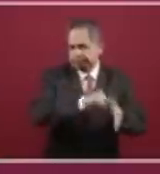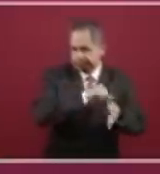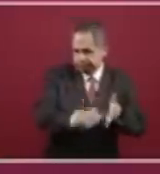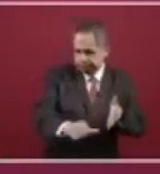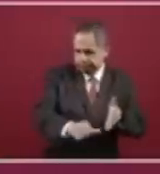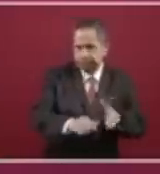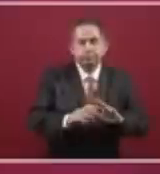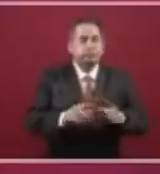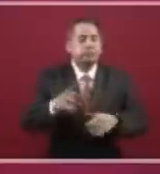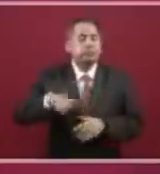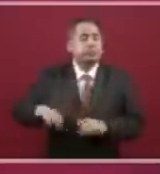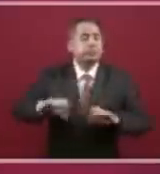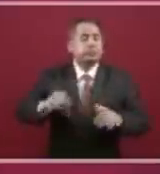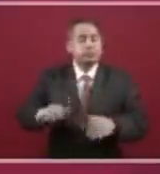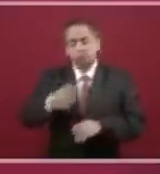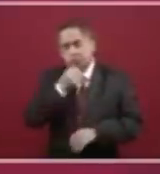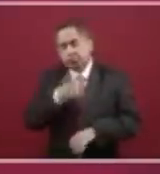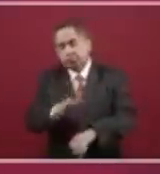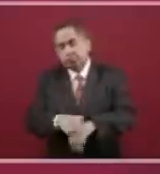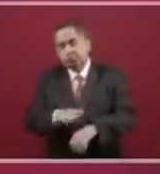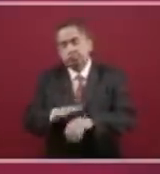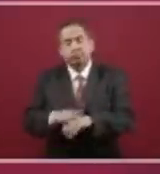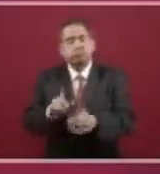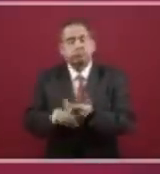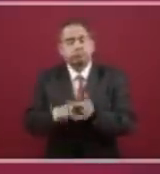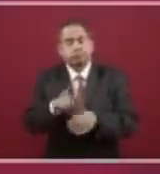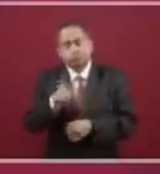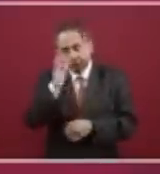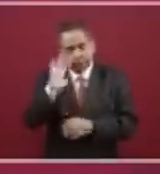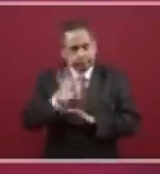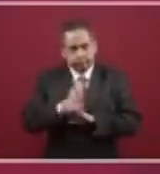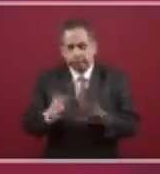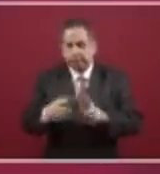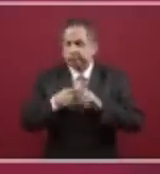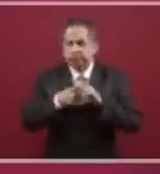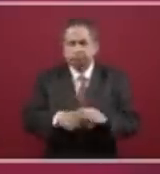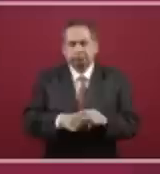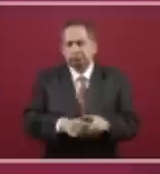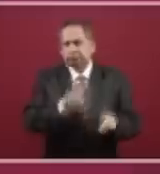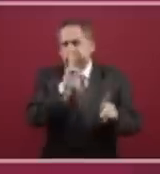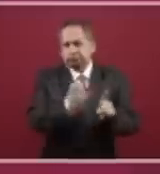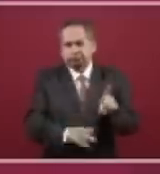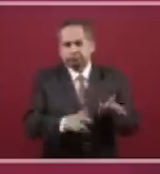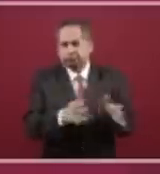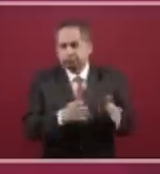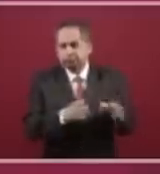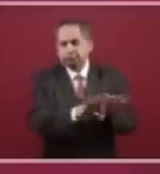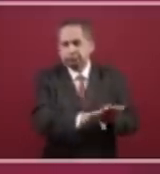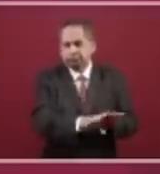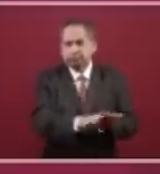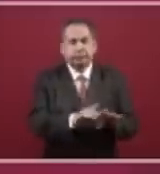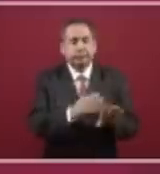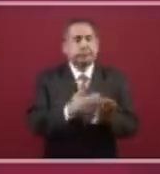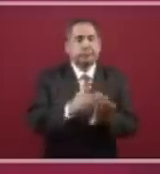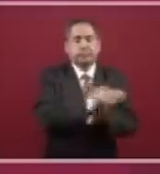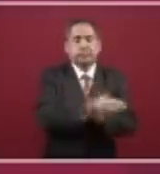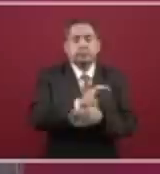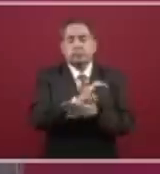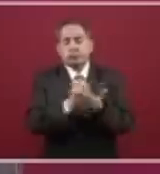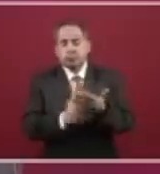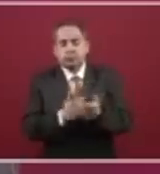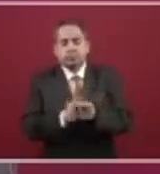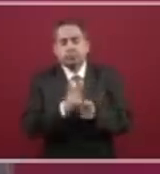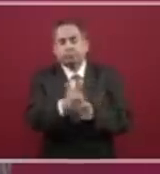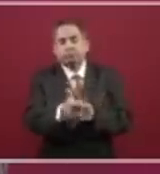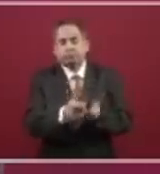el consejo instruyó a la dirección del grupo aeroportuario para que iniciara la suspensión y terminación anticipada en los contratos con